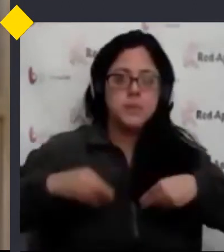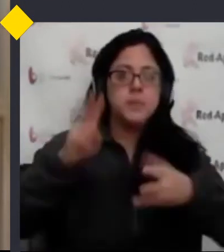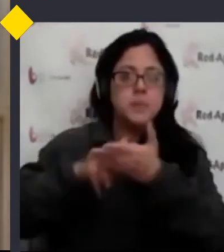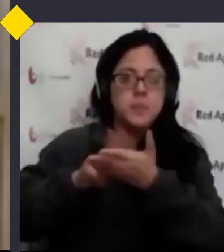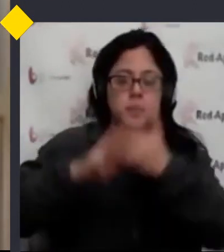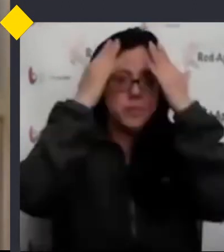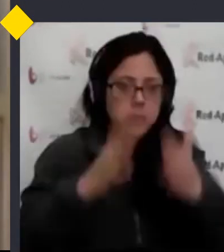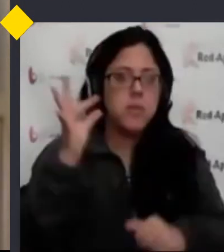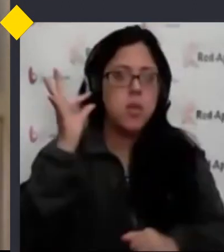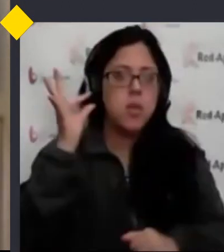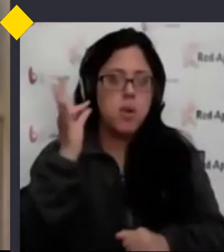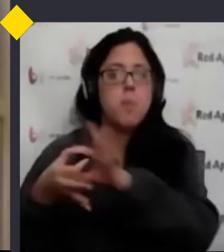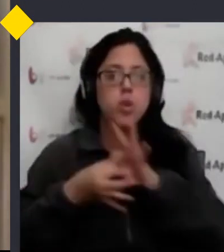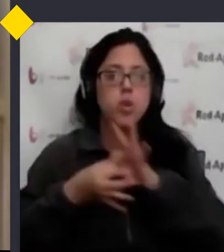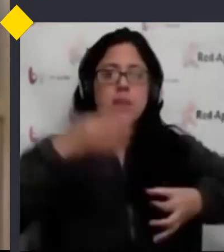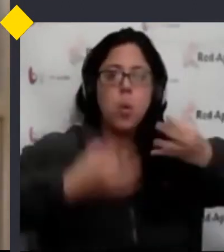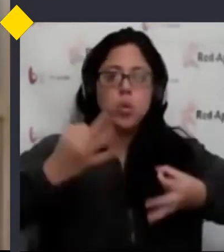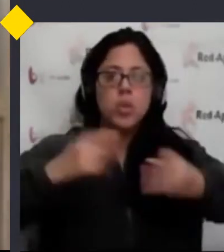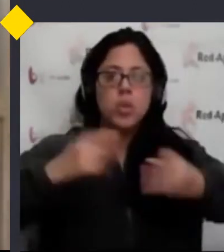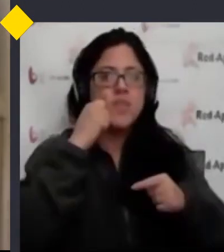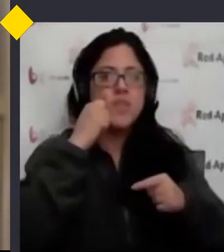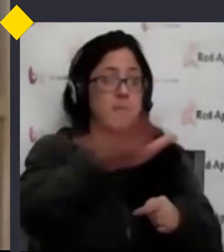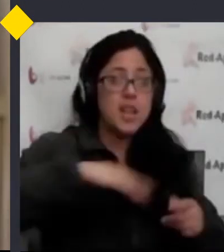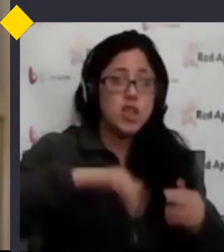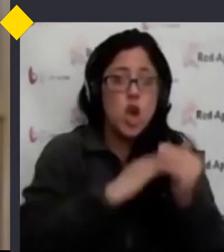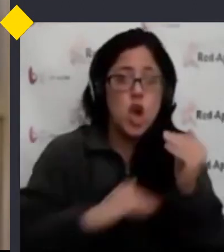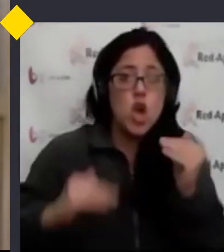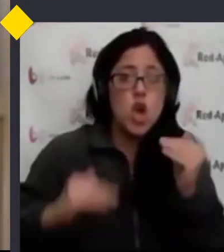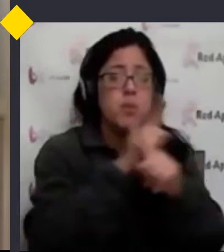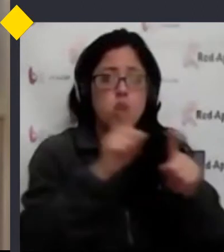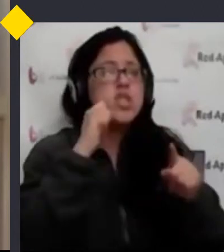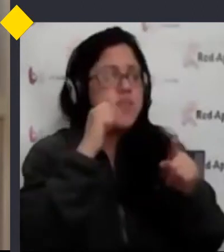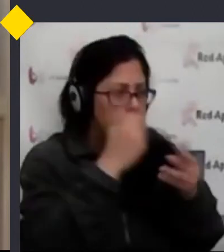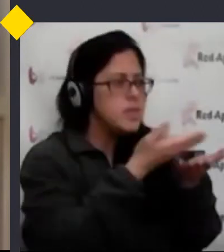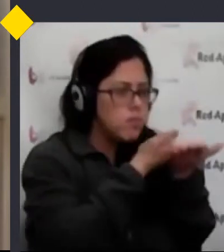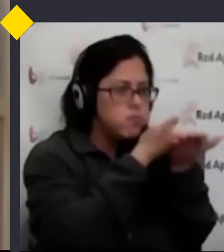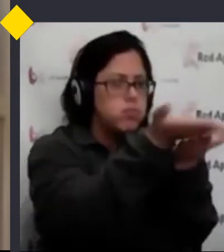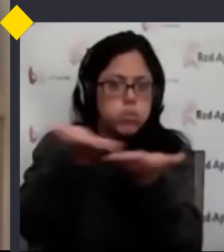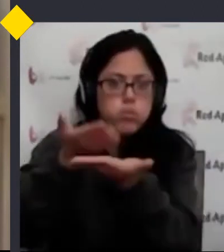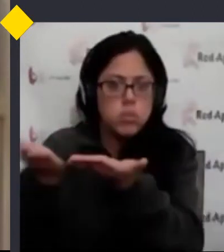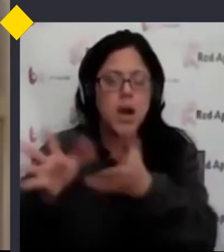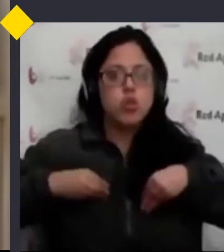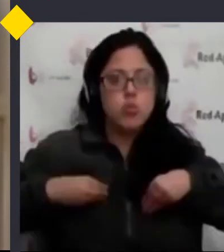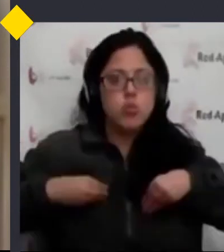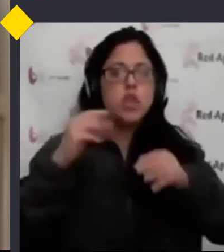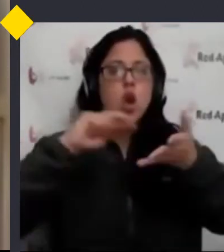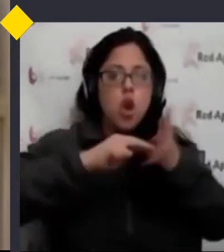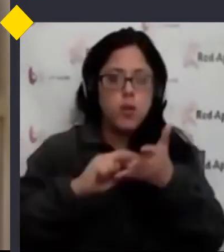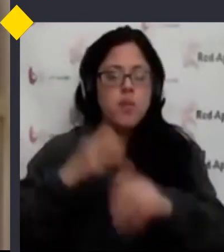porque la justicia no es dar a todos lo mismo, sino dar a cada uno lo suyo, asumiendo las dificultades y la diversa realidad.